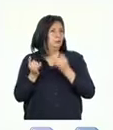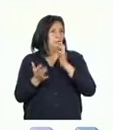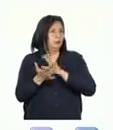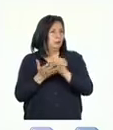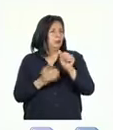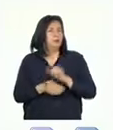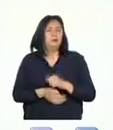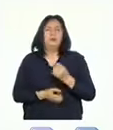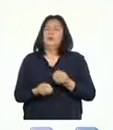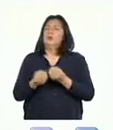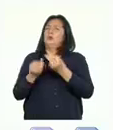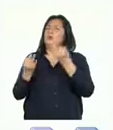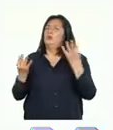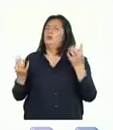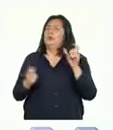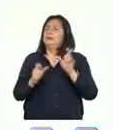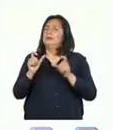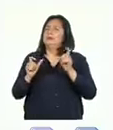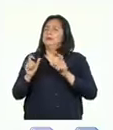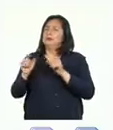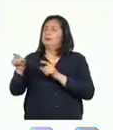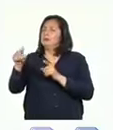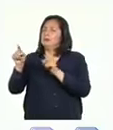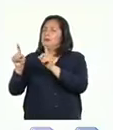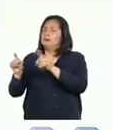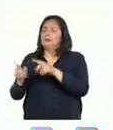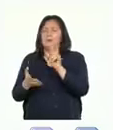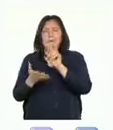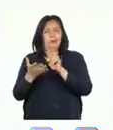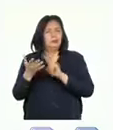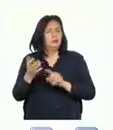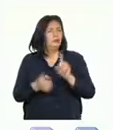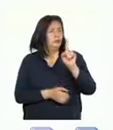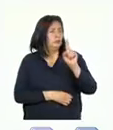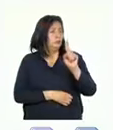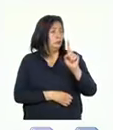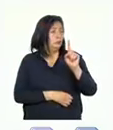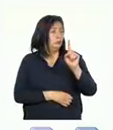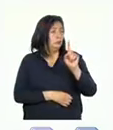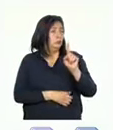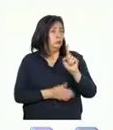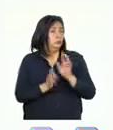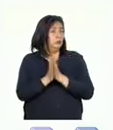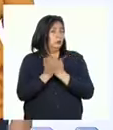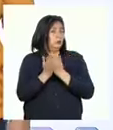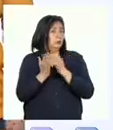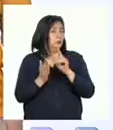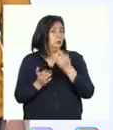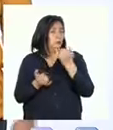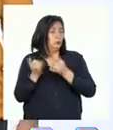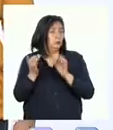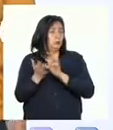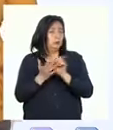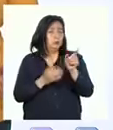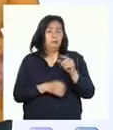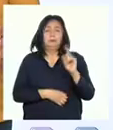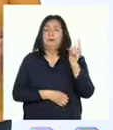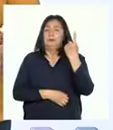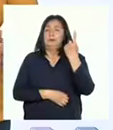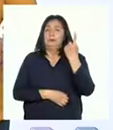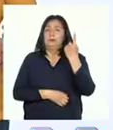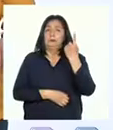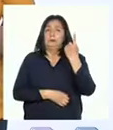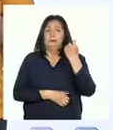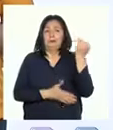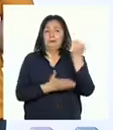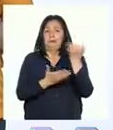mes. ¿Cuántos de estos encuestados leyeron un libro en el último mes? Primero dibujaremos